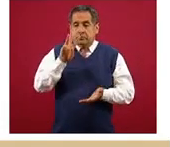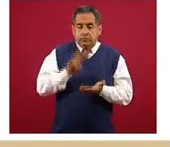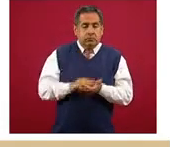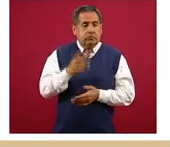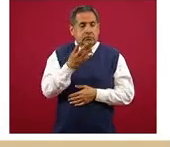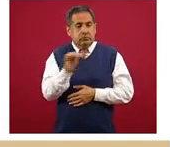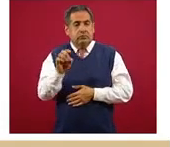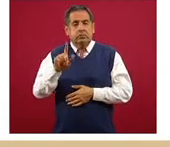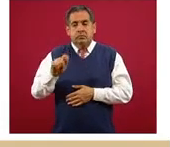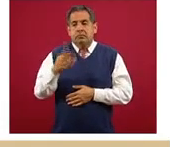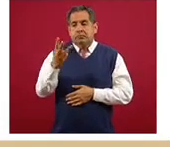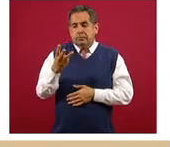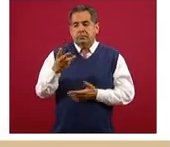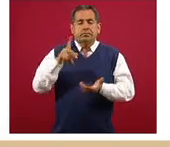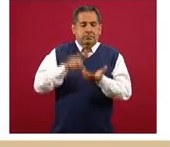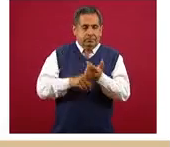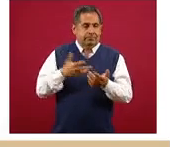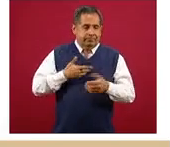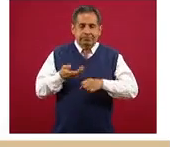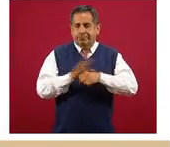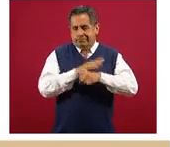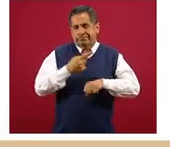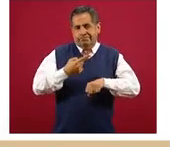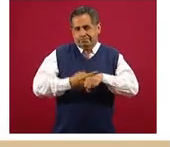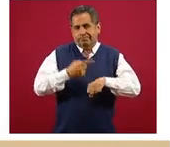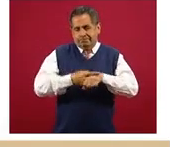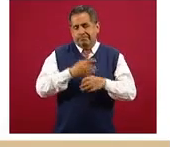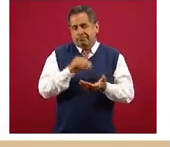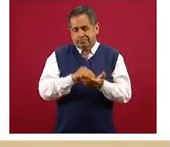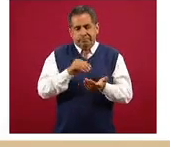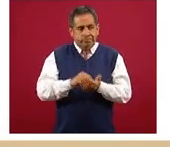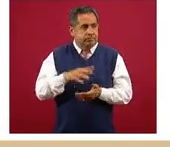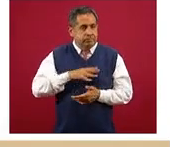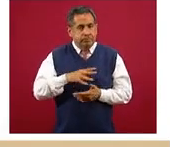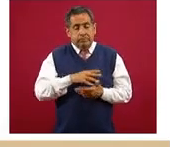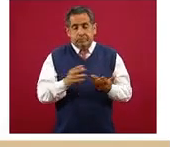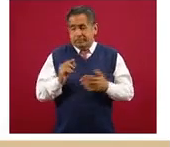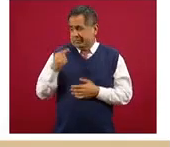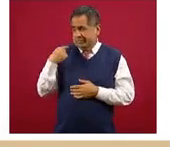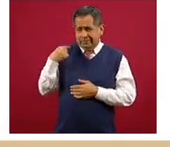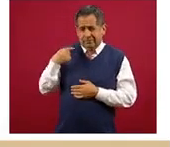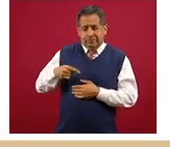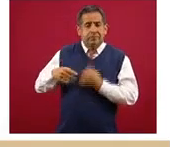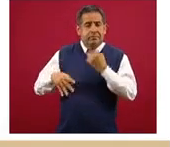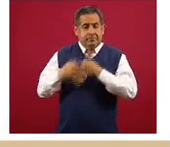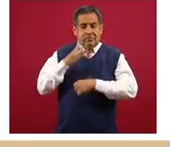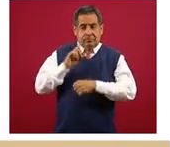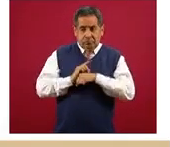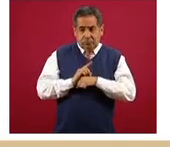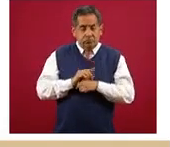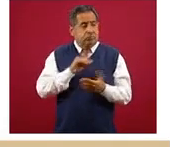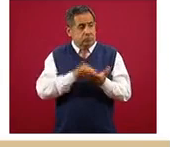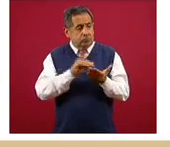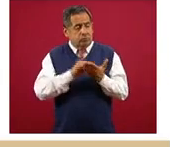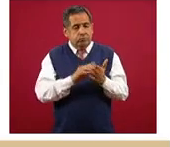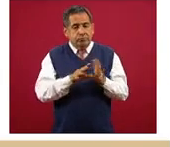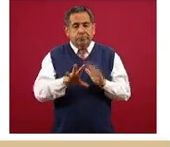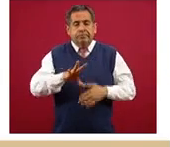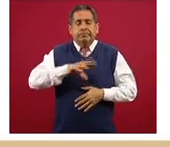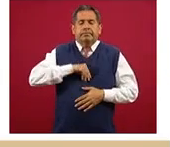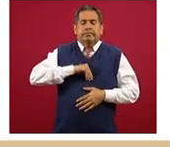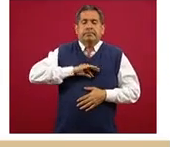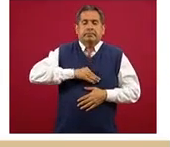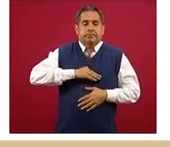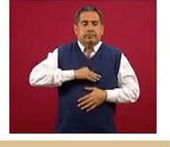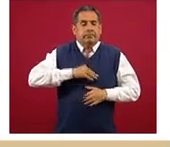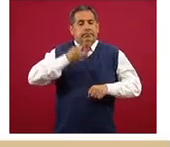3.973 solamente representan los casos activos, es decir, los profesionales que en los últimos 14 días han contraído